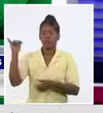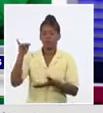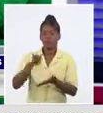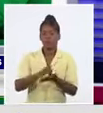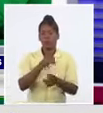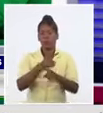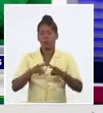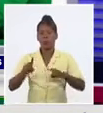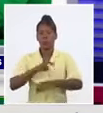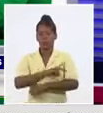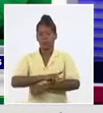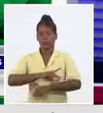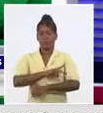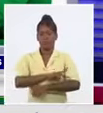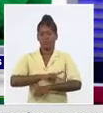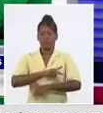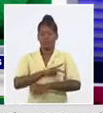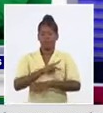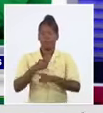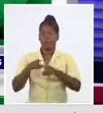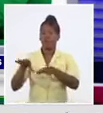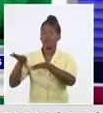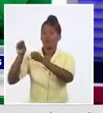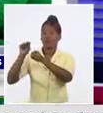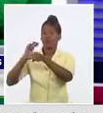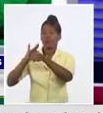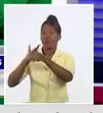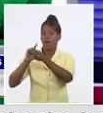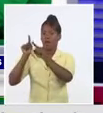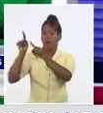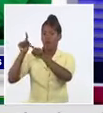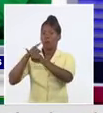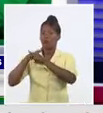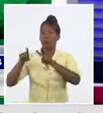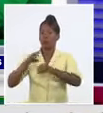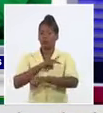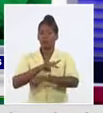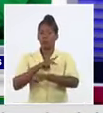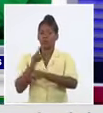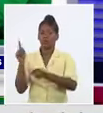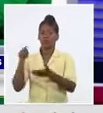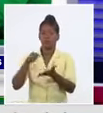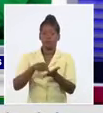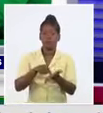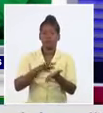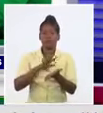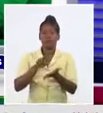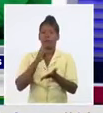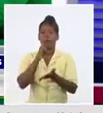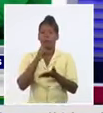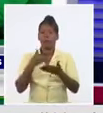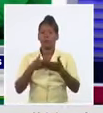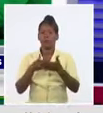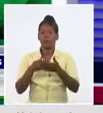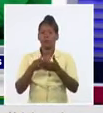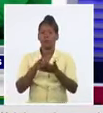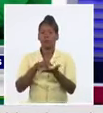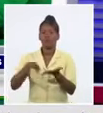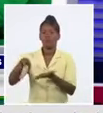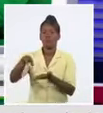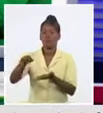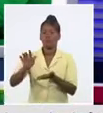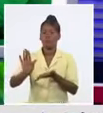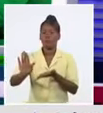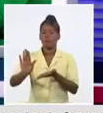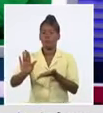arribaron recientemente a nuestro país y se hizo el diagnóstico. El comportamiento de los casos en los